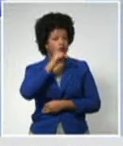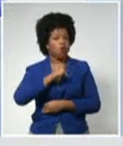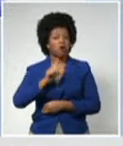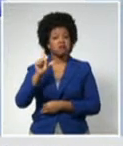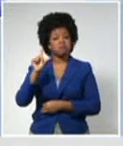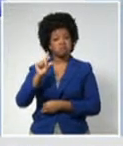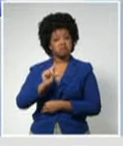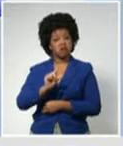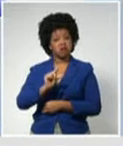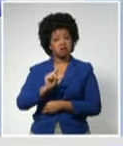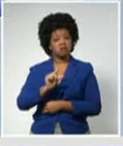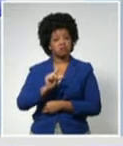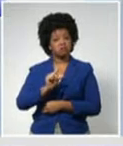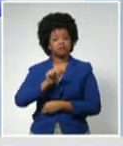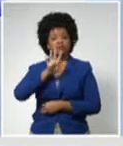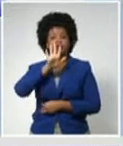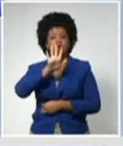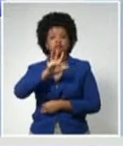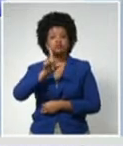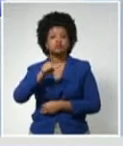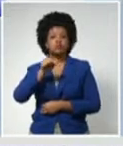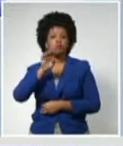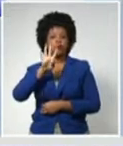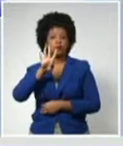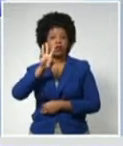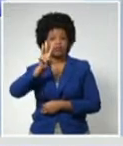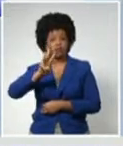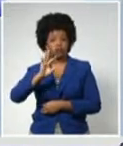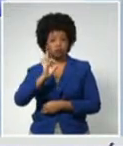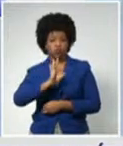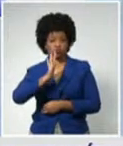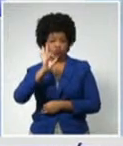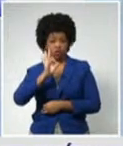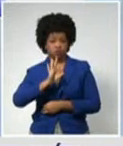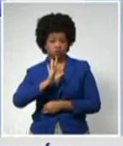es de 5,43 la tasa de incidencia de casos